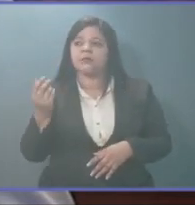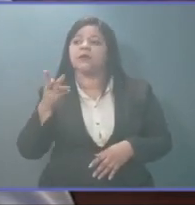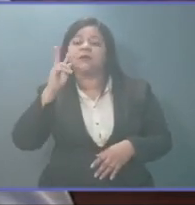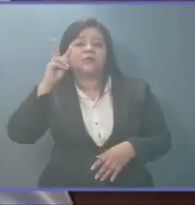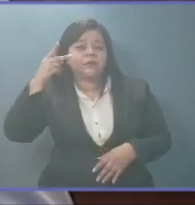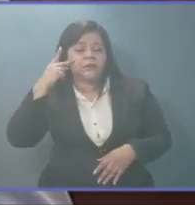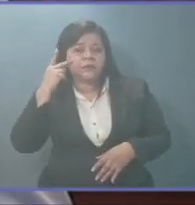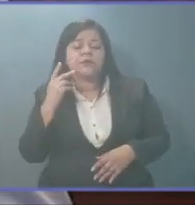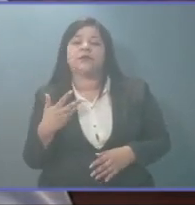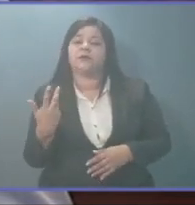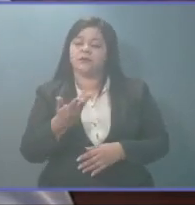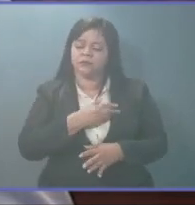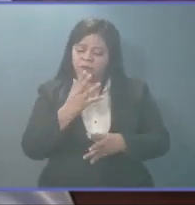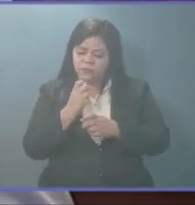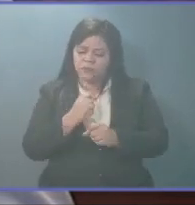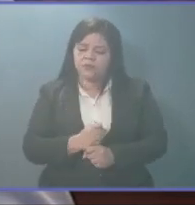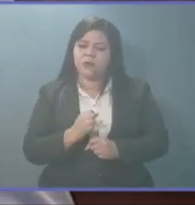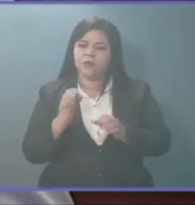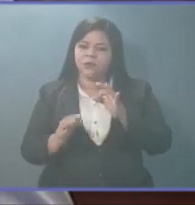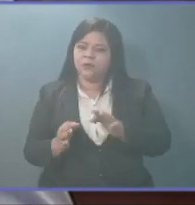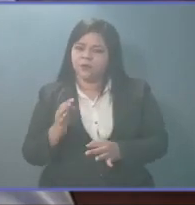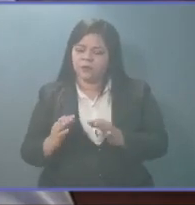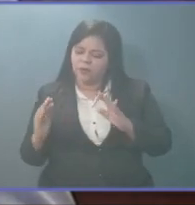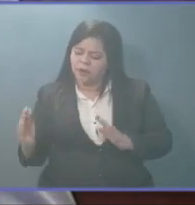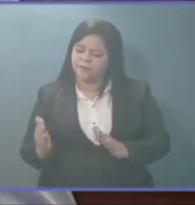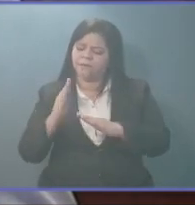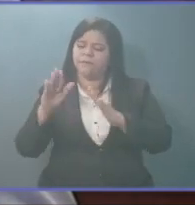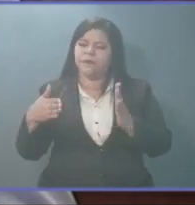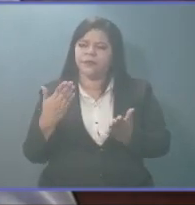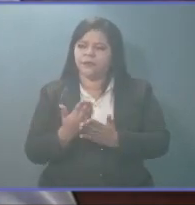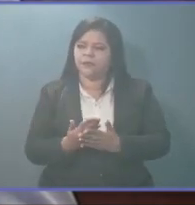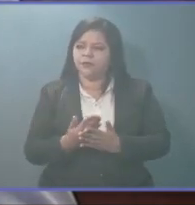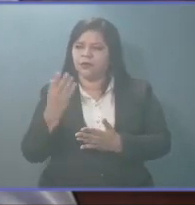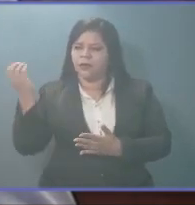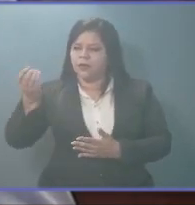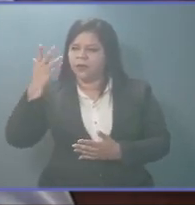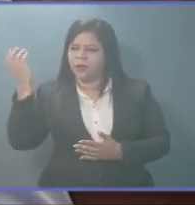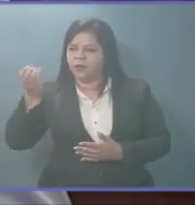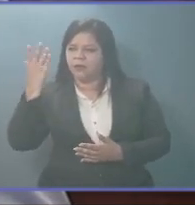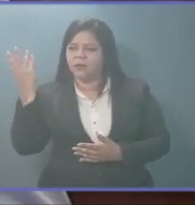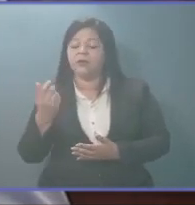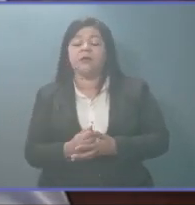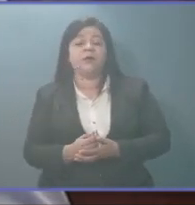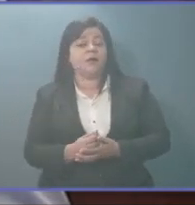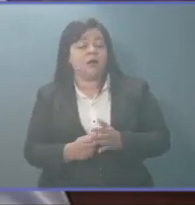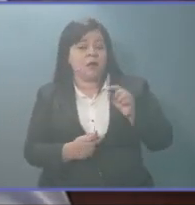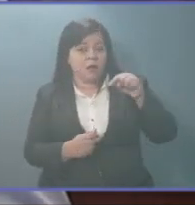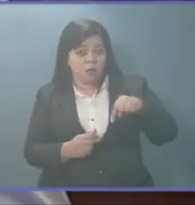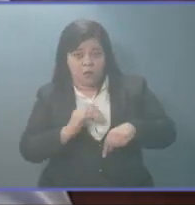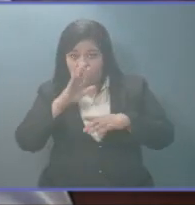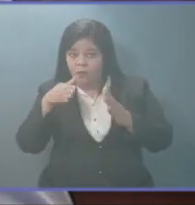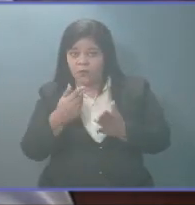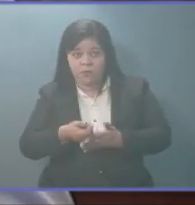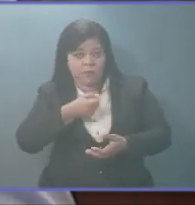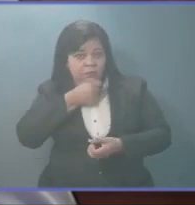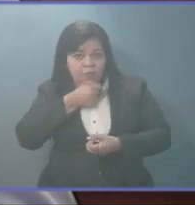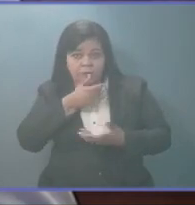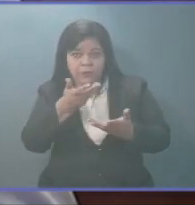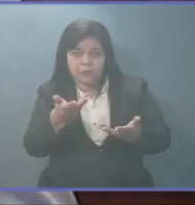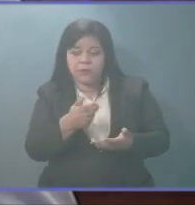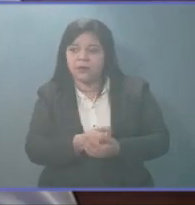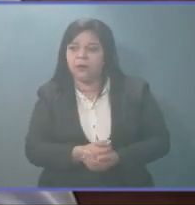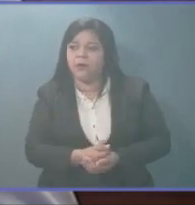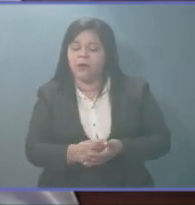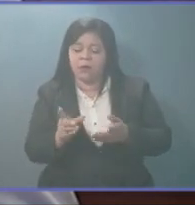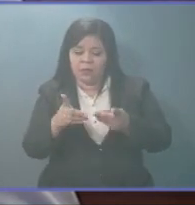lo que permite es certeza jurídica para enfrentar todas las emergencias. Ahora, todo lo que se publica en